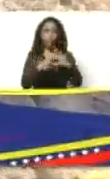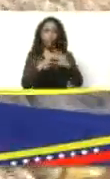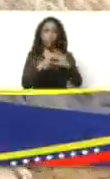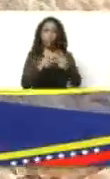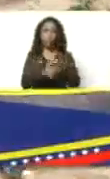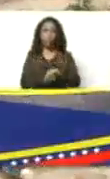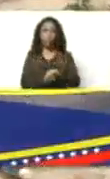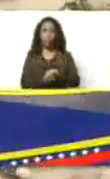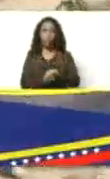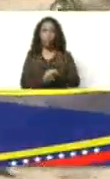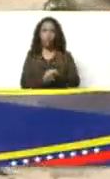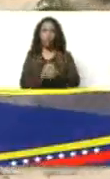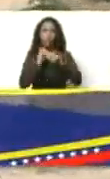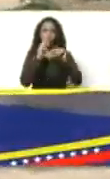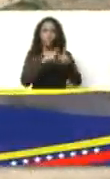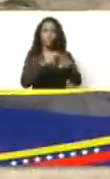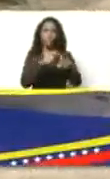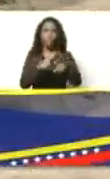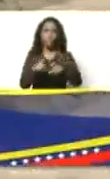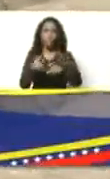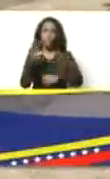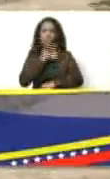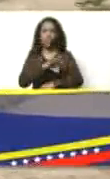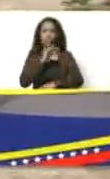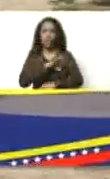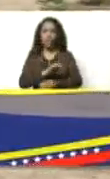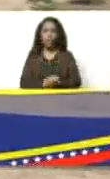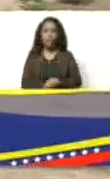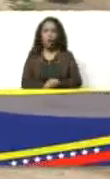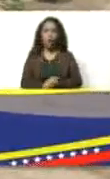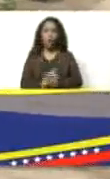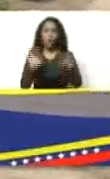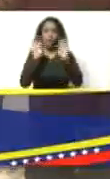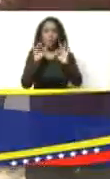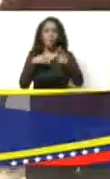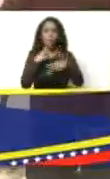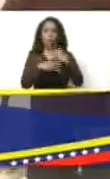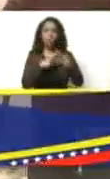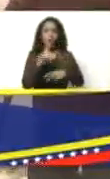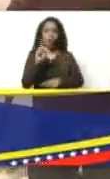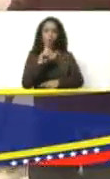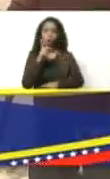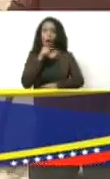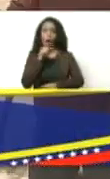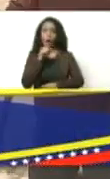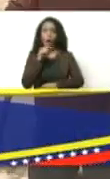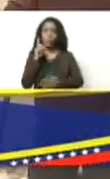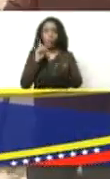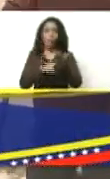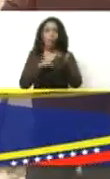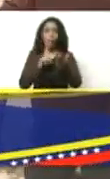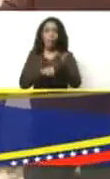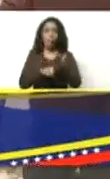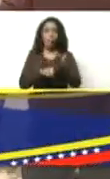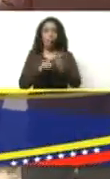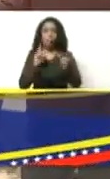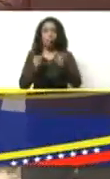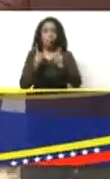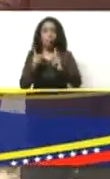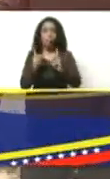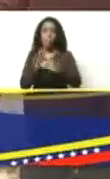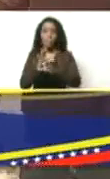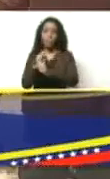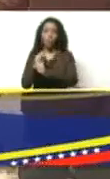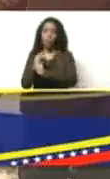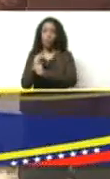producción agroecológico, ecosocialista, un modo de producción que no depende de la renta petrolera, que no depende de los